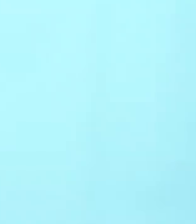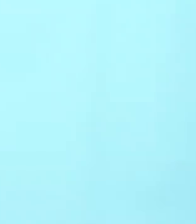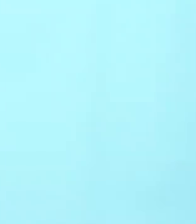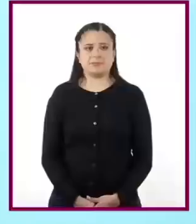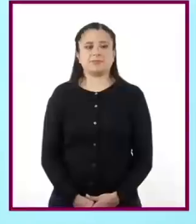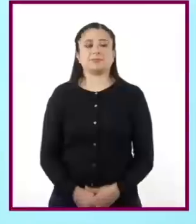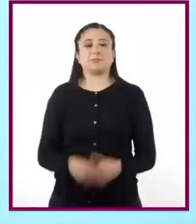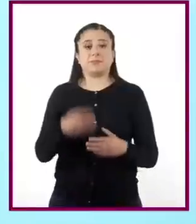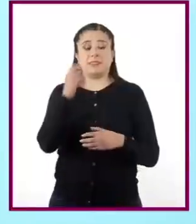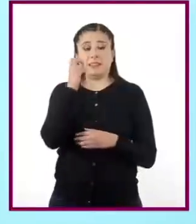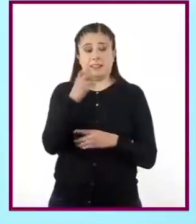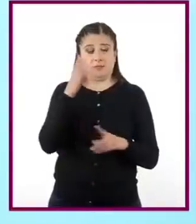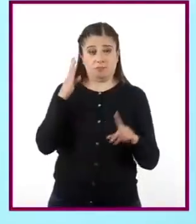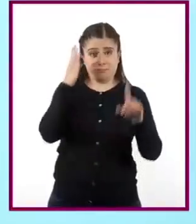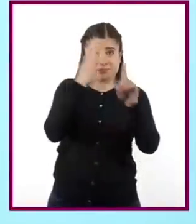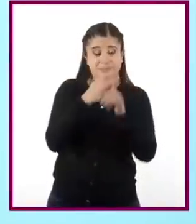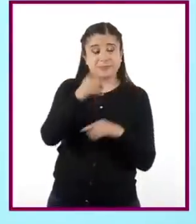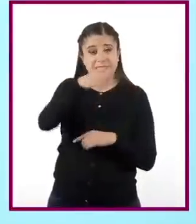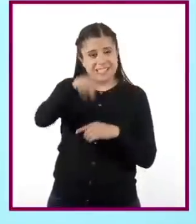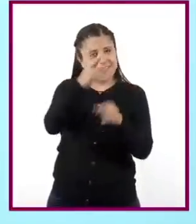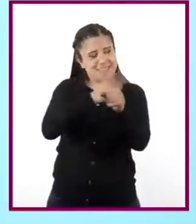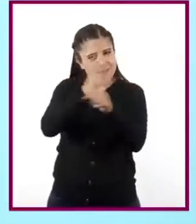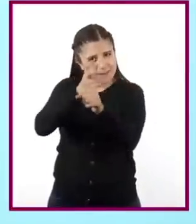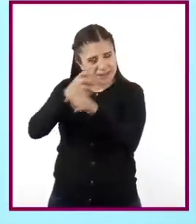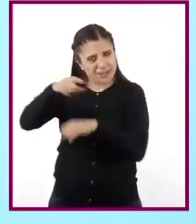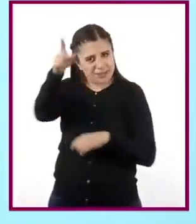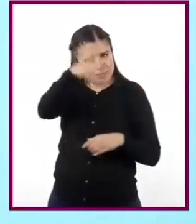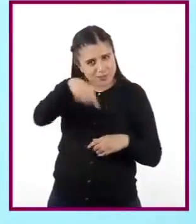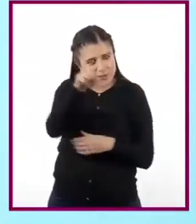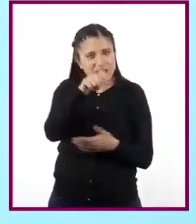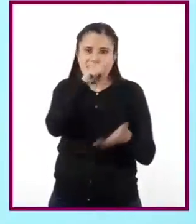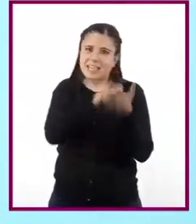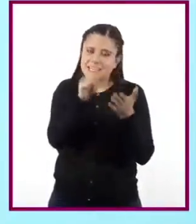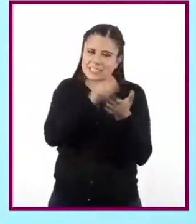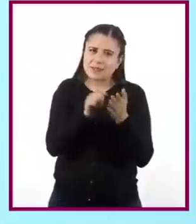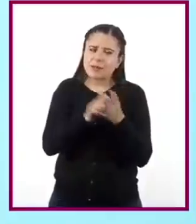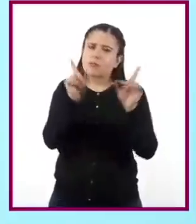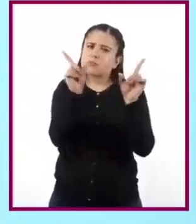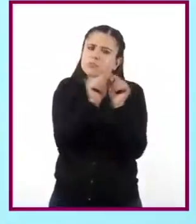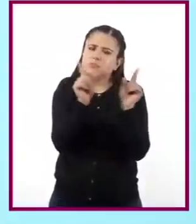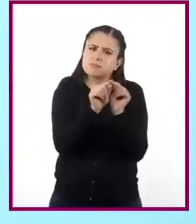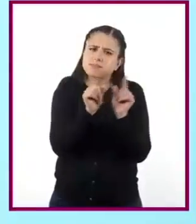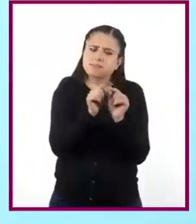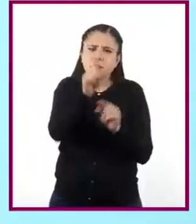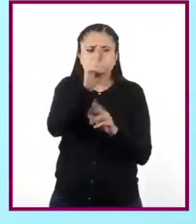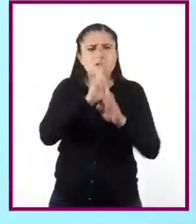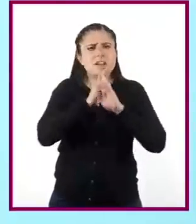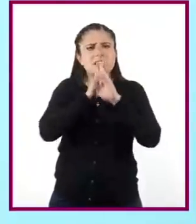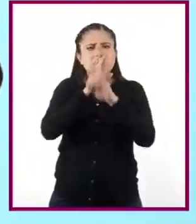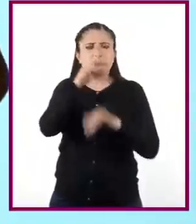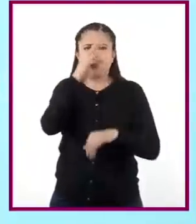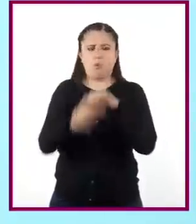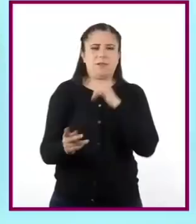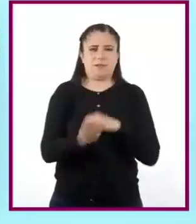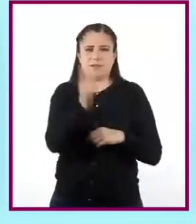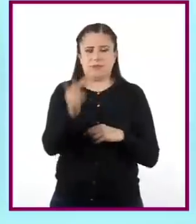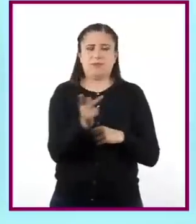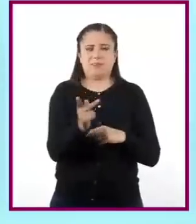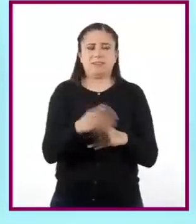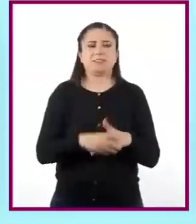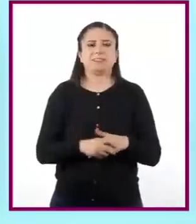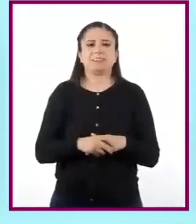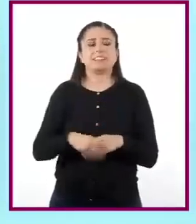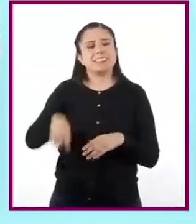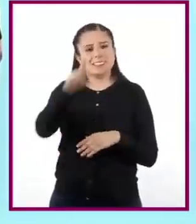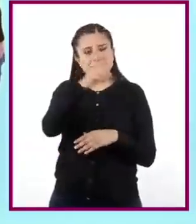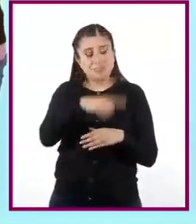De manera particular, las y los invitamos a que escriban una pequeña nota a la respuesta a esta última pregunta.